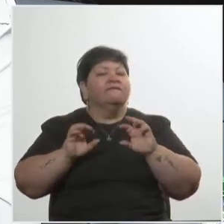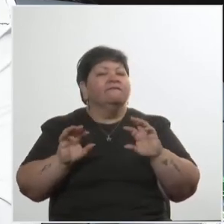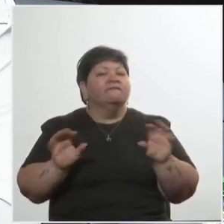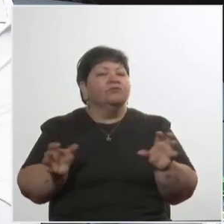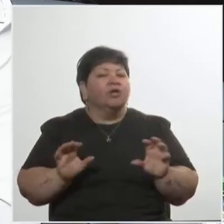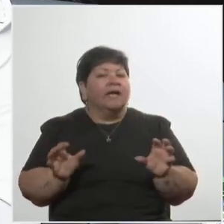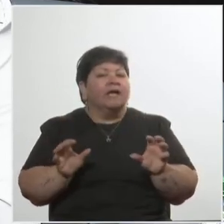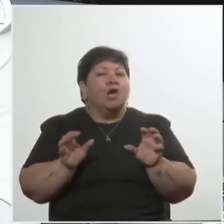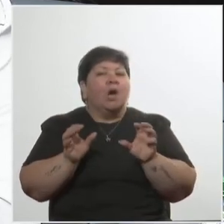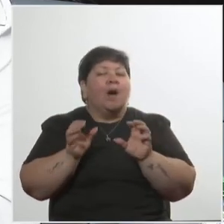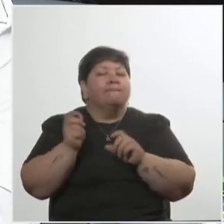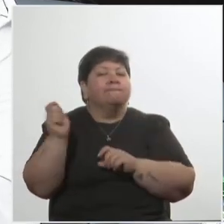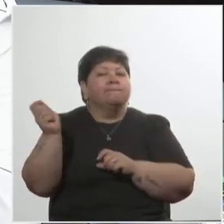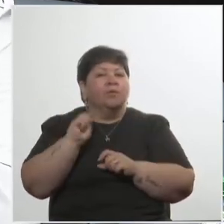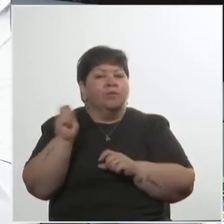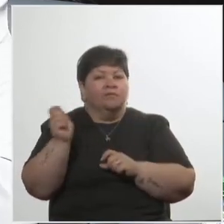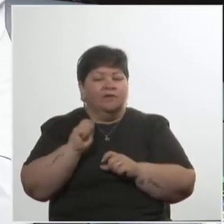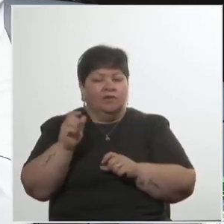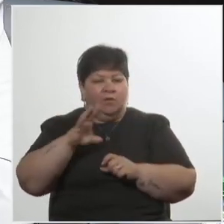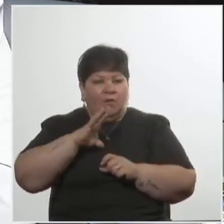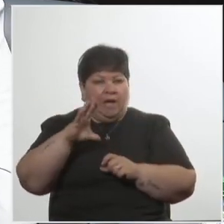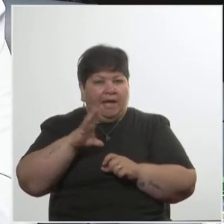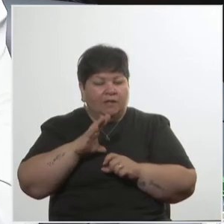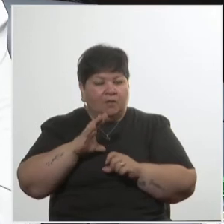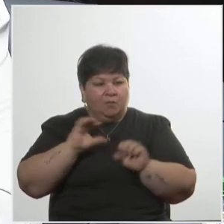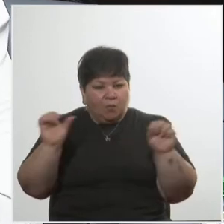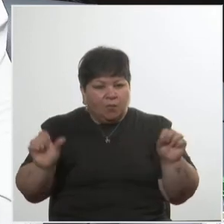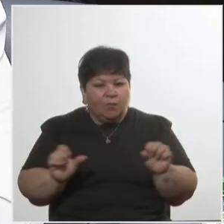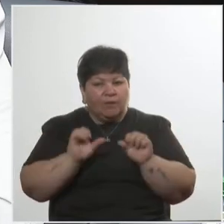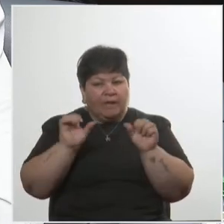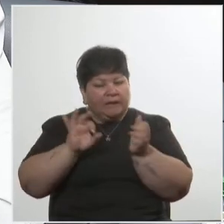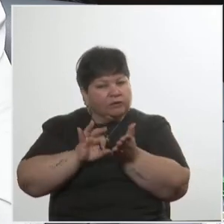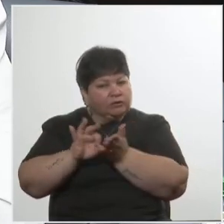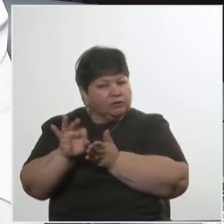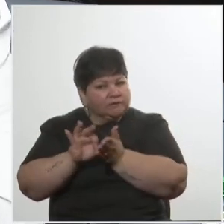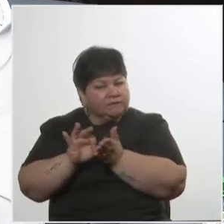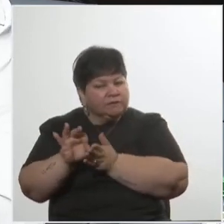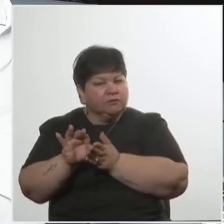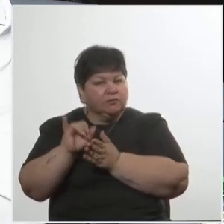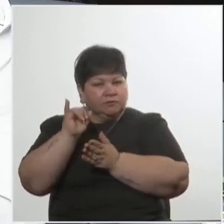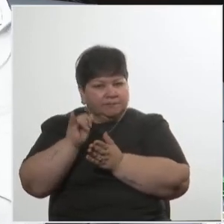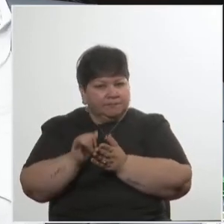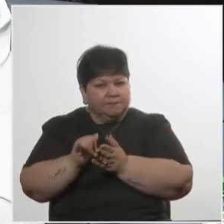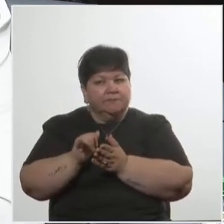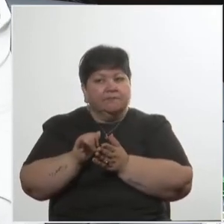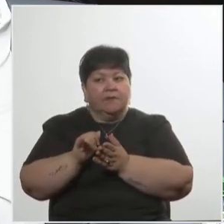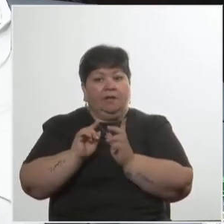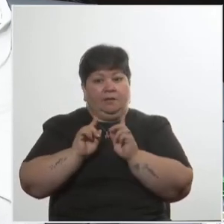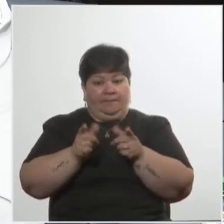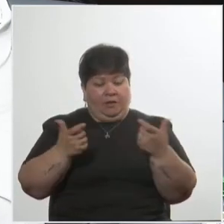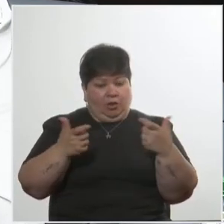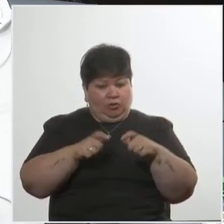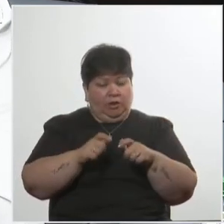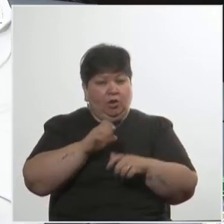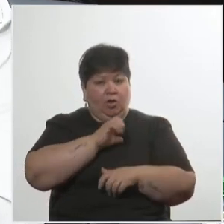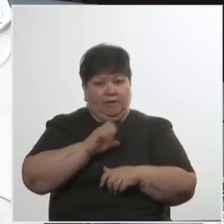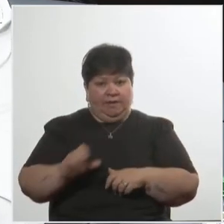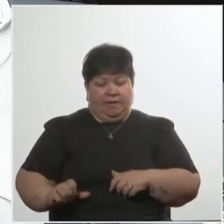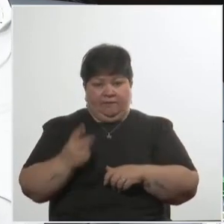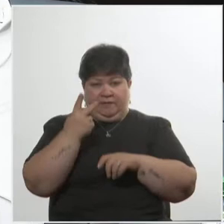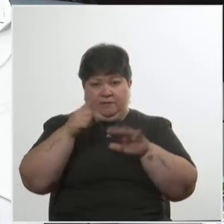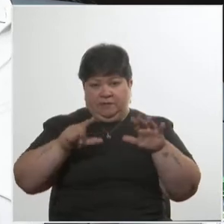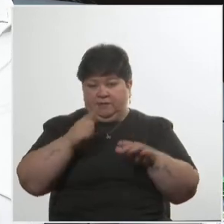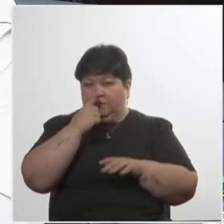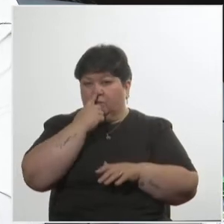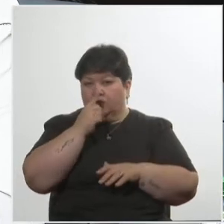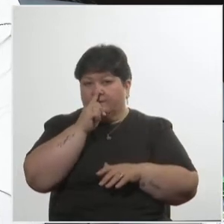el acto de servicio pudimos averiguar también que en una sesión del Consejo de estado del 27 de junio del